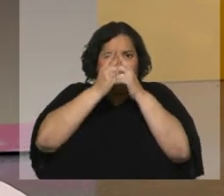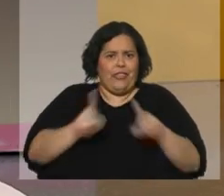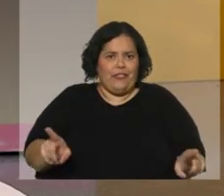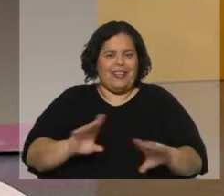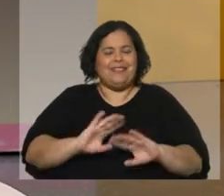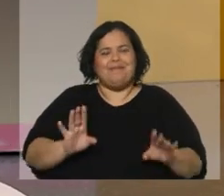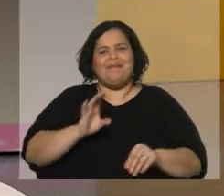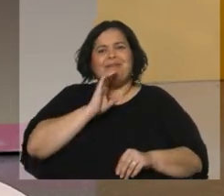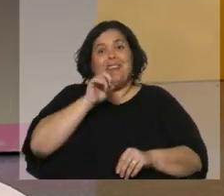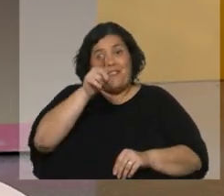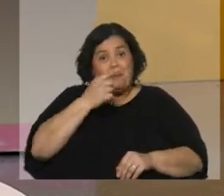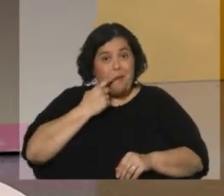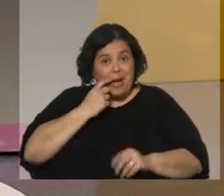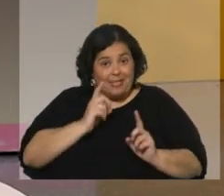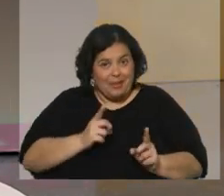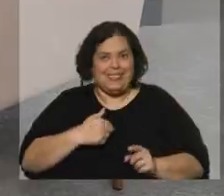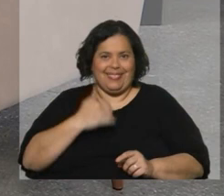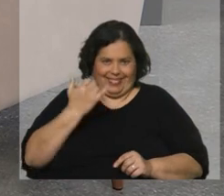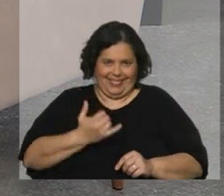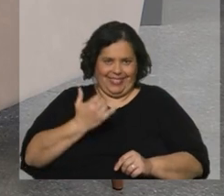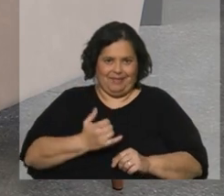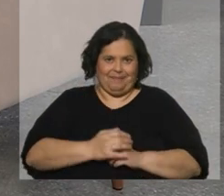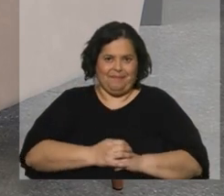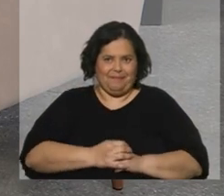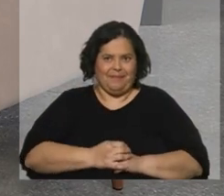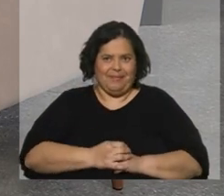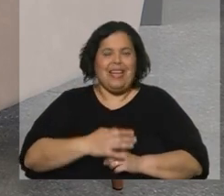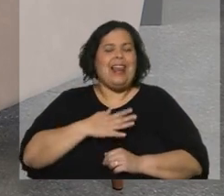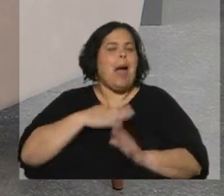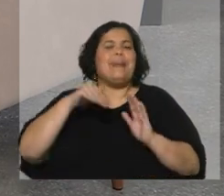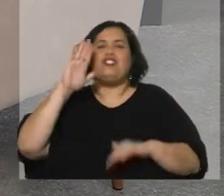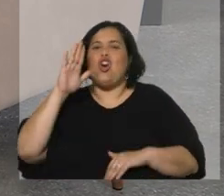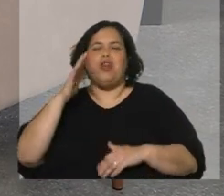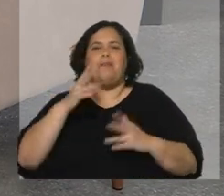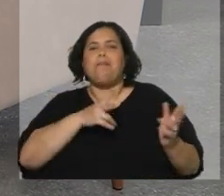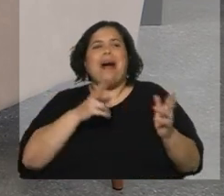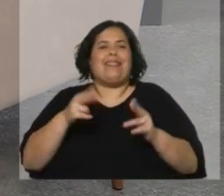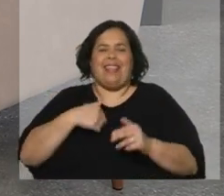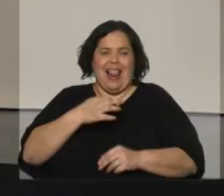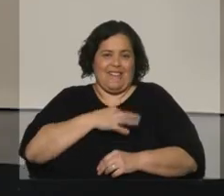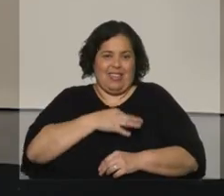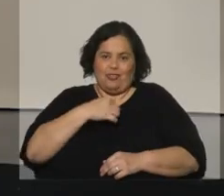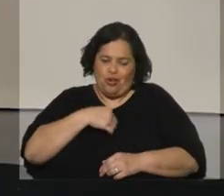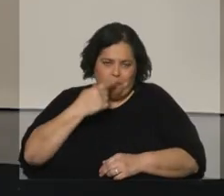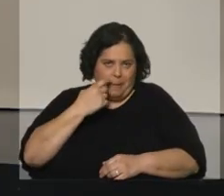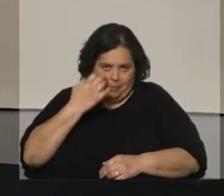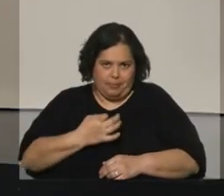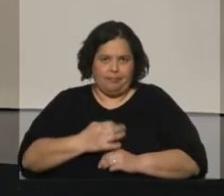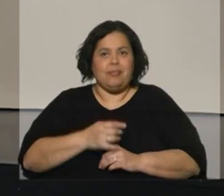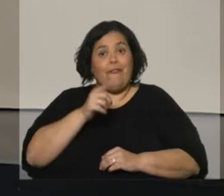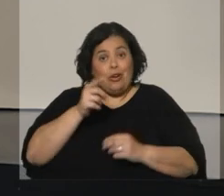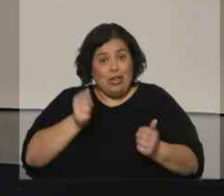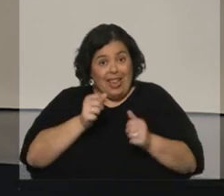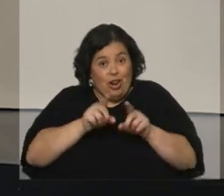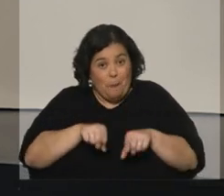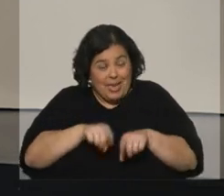de esos papás soy papá sí la mayor parte de mi vida su papá te gustaría que o harías lo